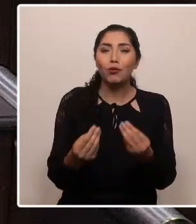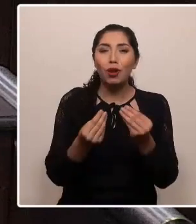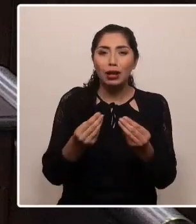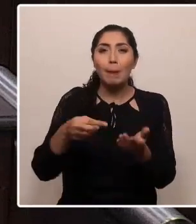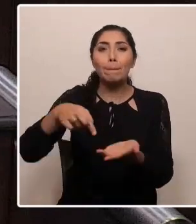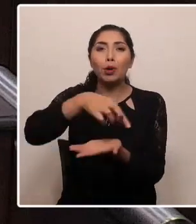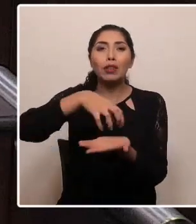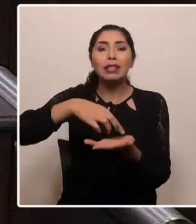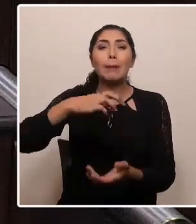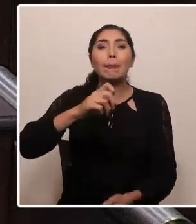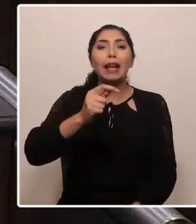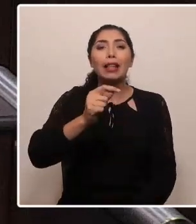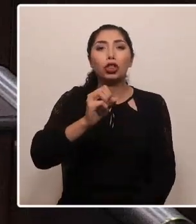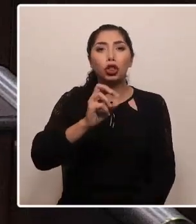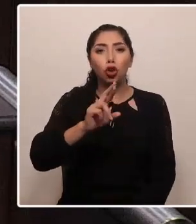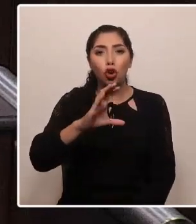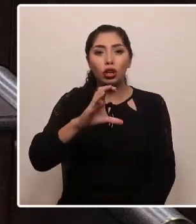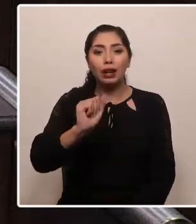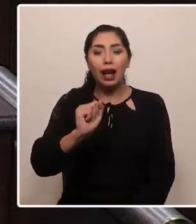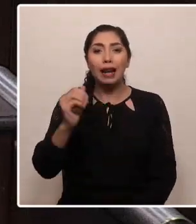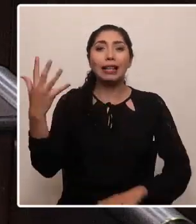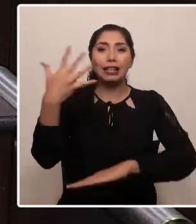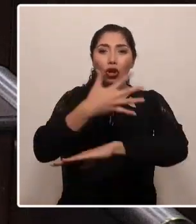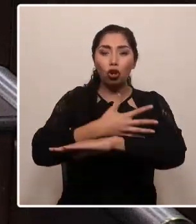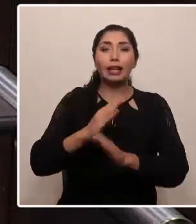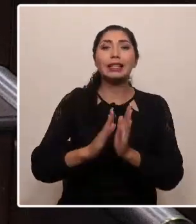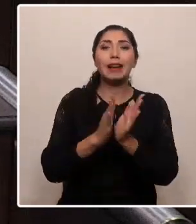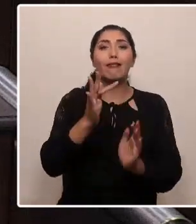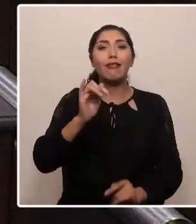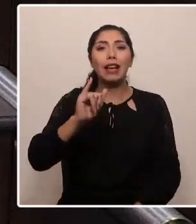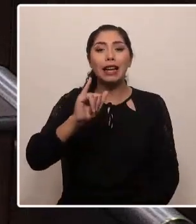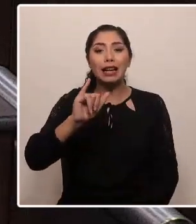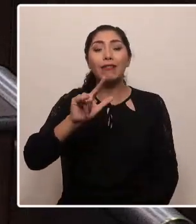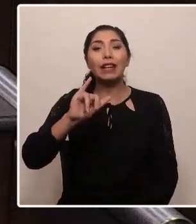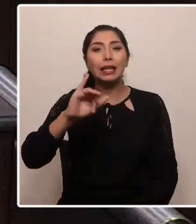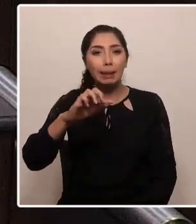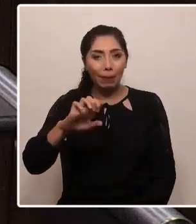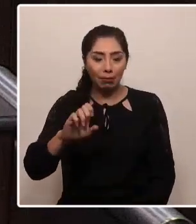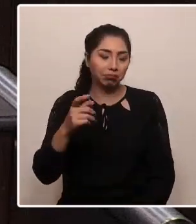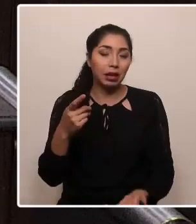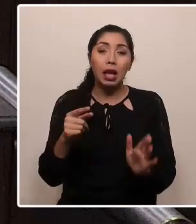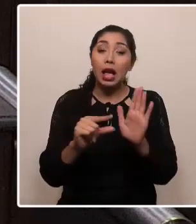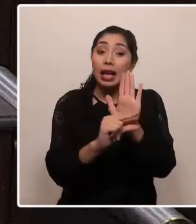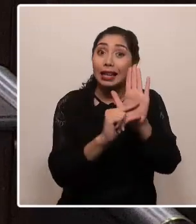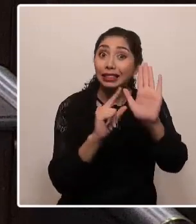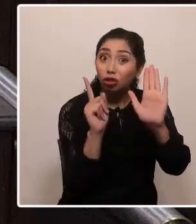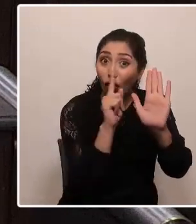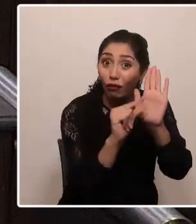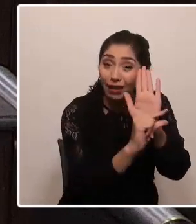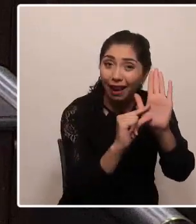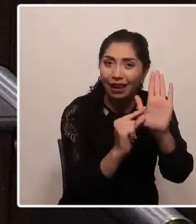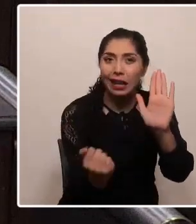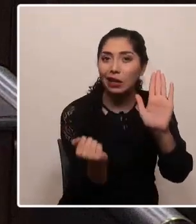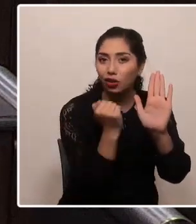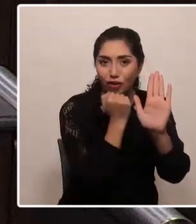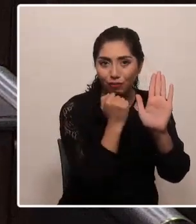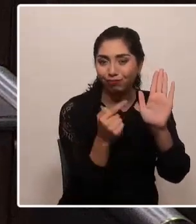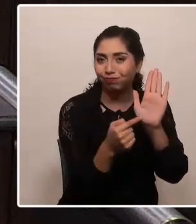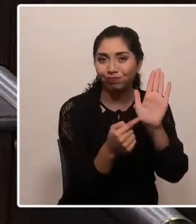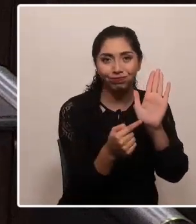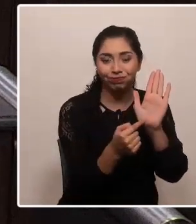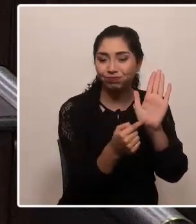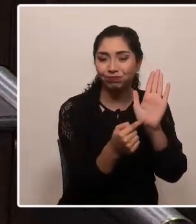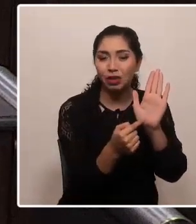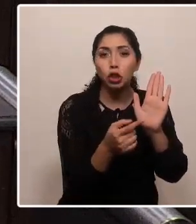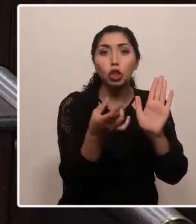Petorca, Quillota, San Felipe, Los Andes, pero el inciso final es un error. este derecho no se satisface solamente con